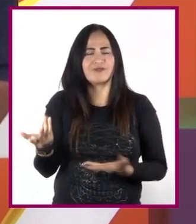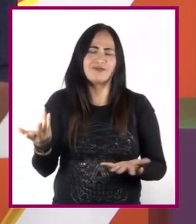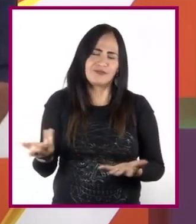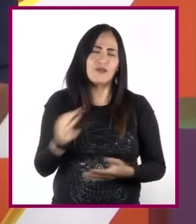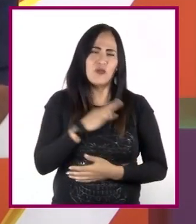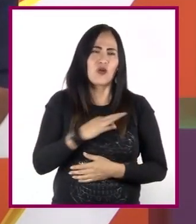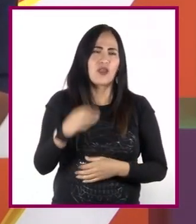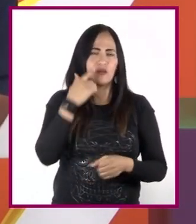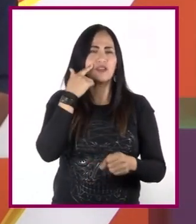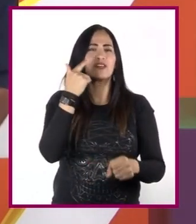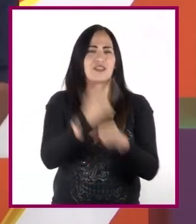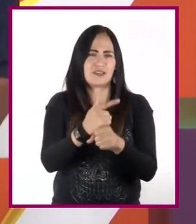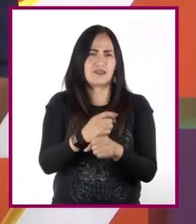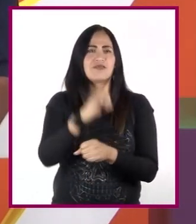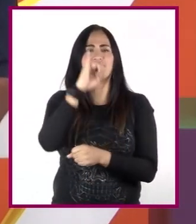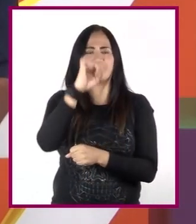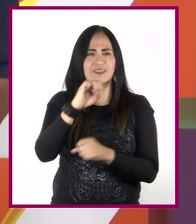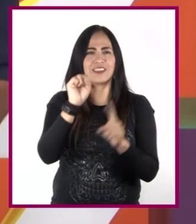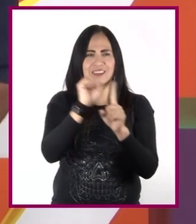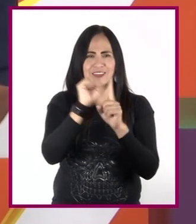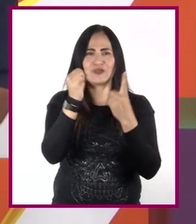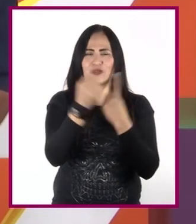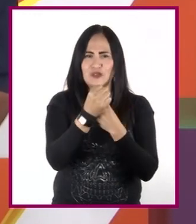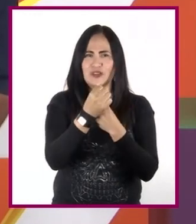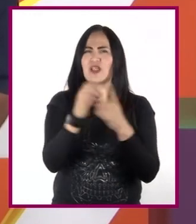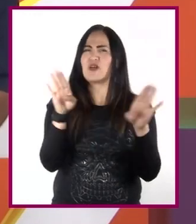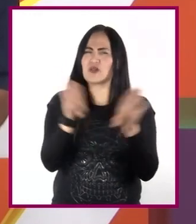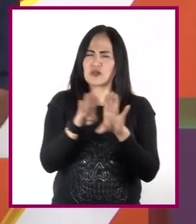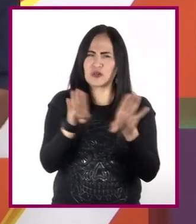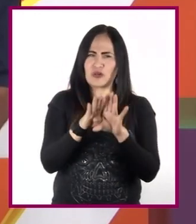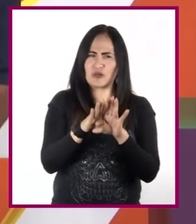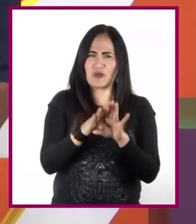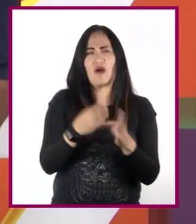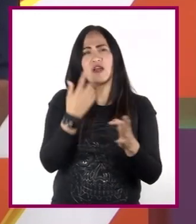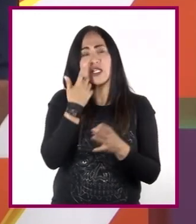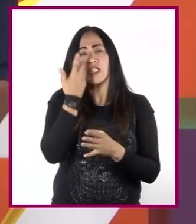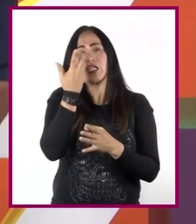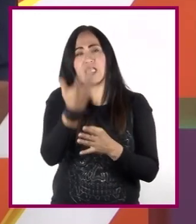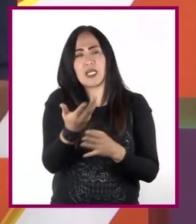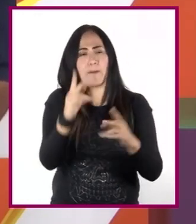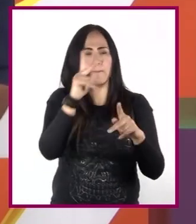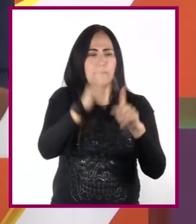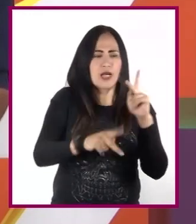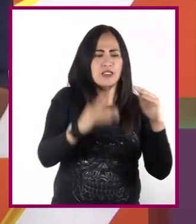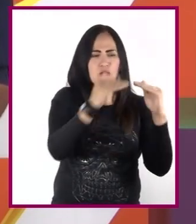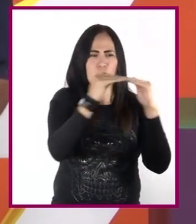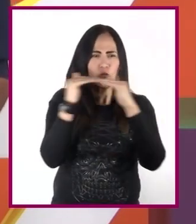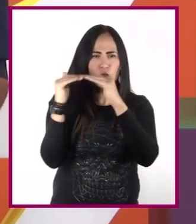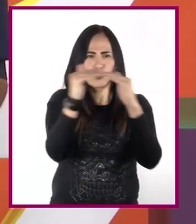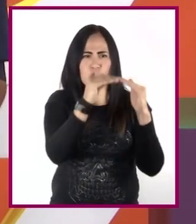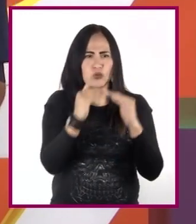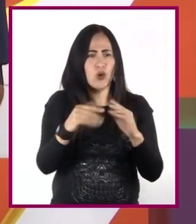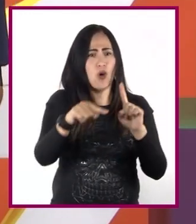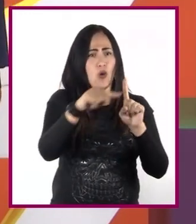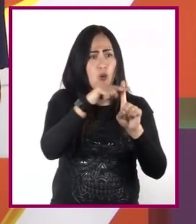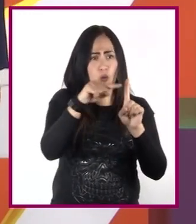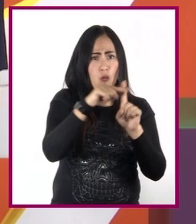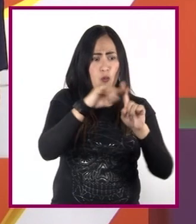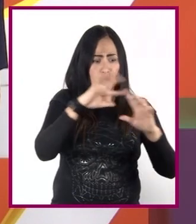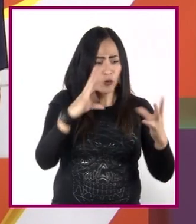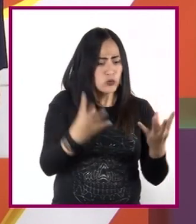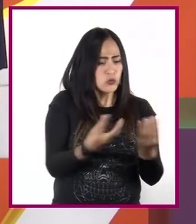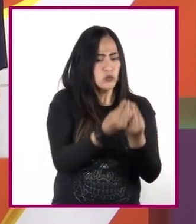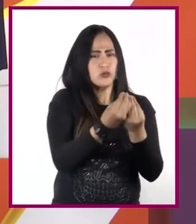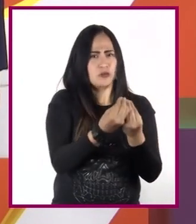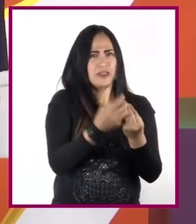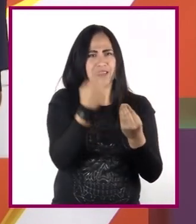podemos identificar este tipo de situaciones cuando se desea distribuir en partes iguales la suma de las cantidades que nos